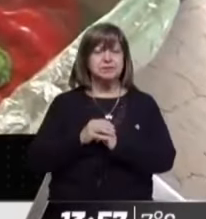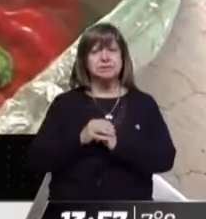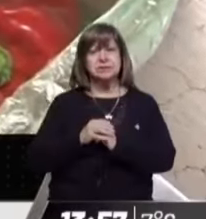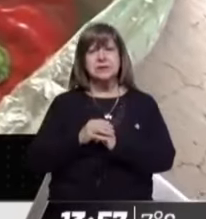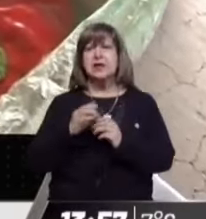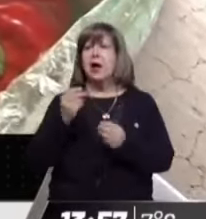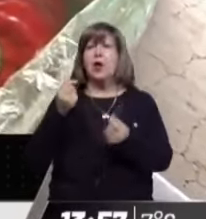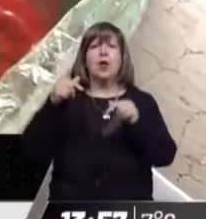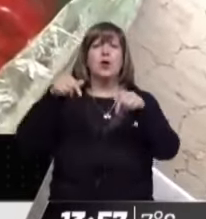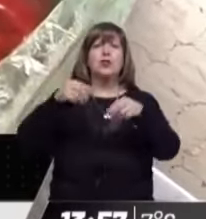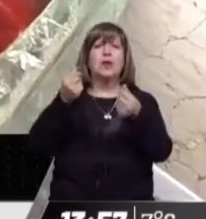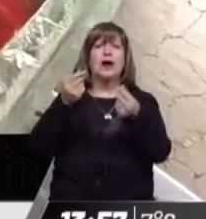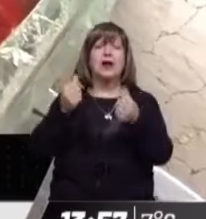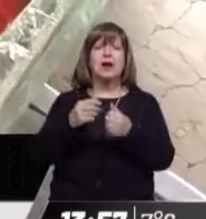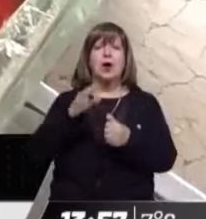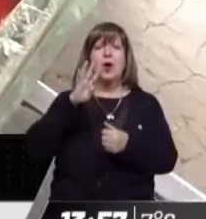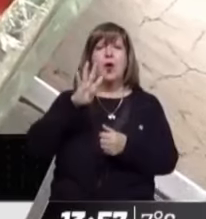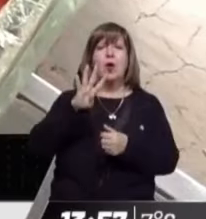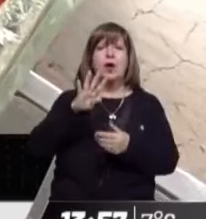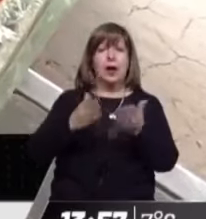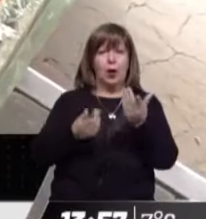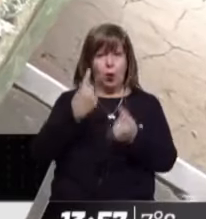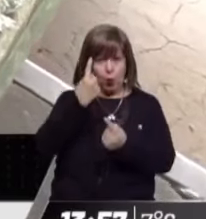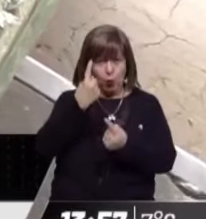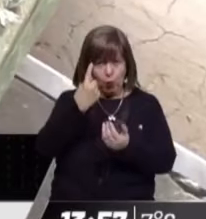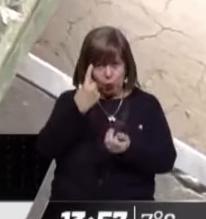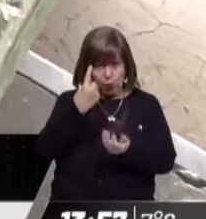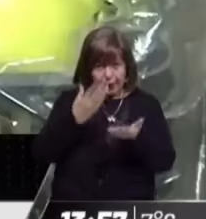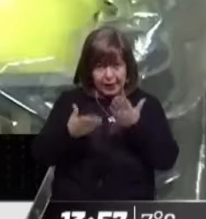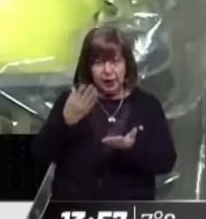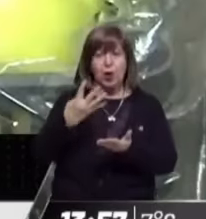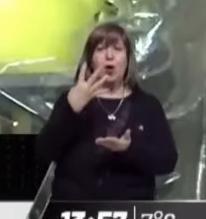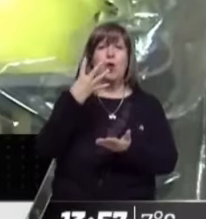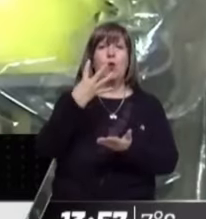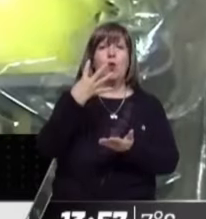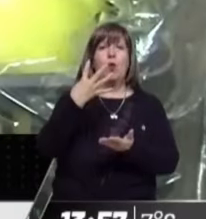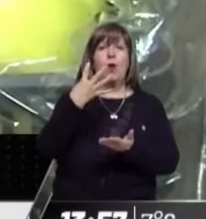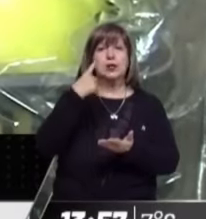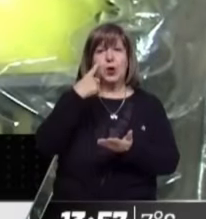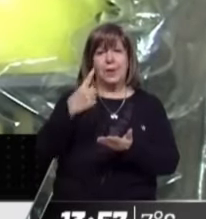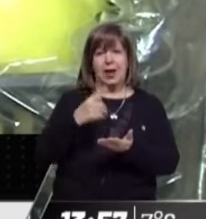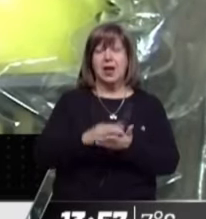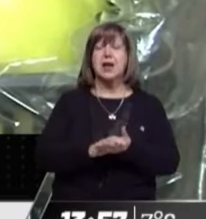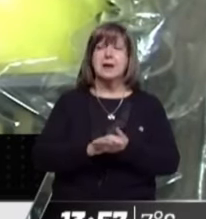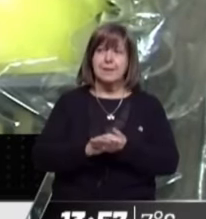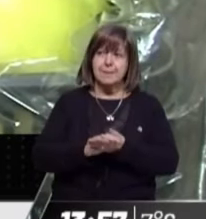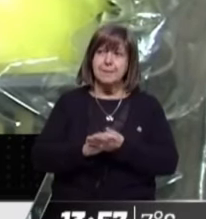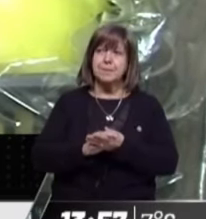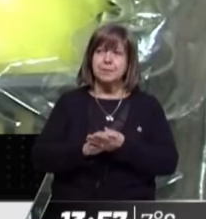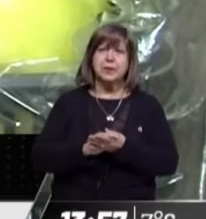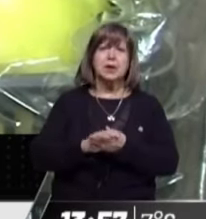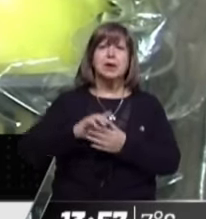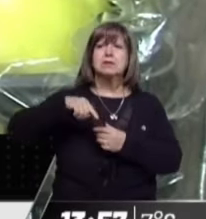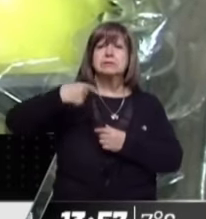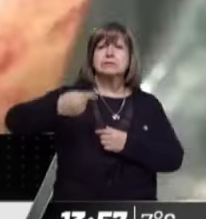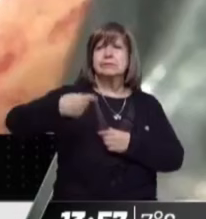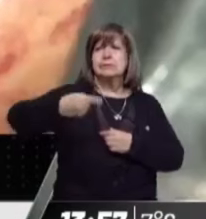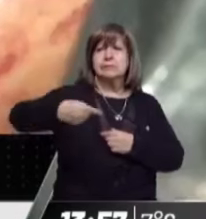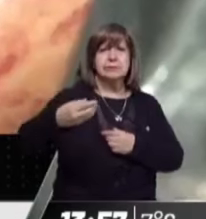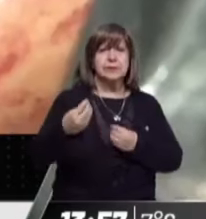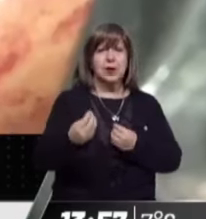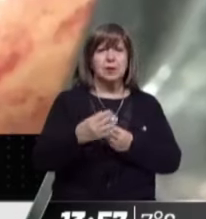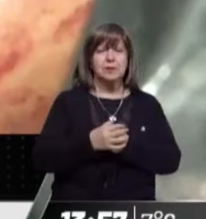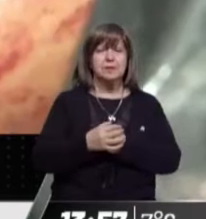¿Qué precio tienen ahora? 4.000 el kilo, cualquiera está igual. ¿Qué se cree que va a pasar en las próximas semanas? Y